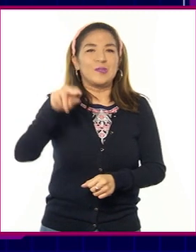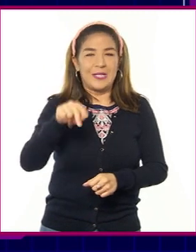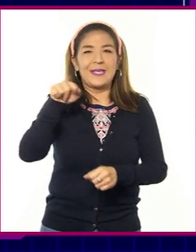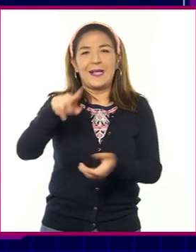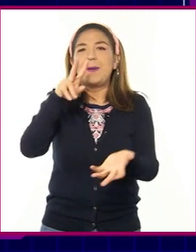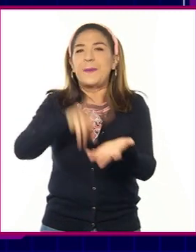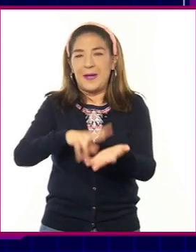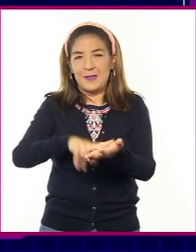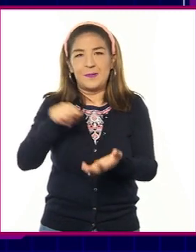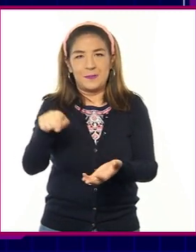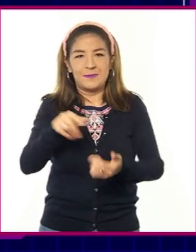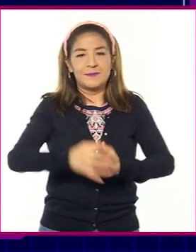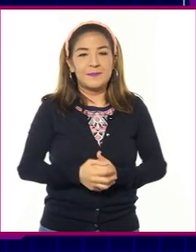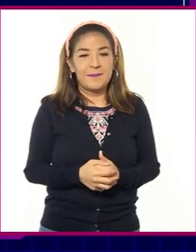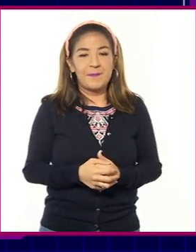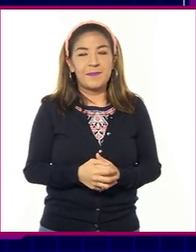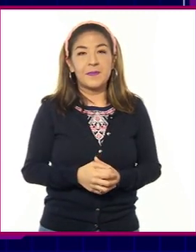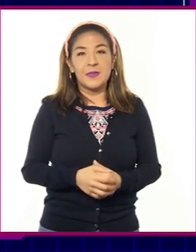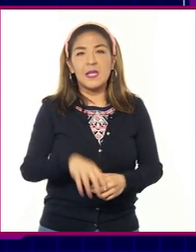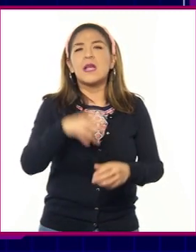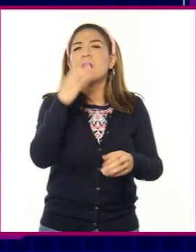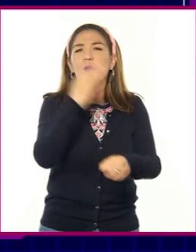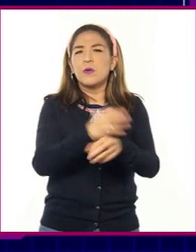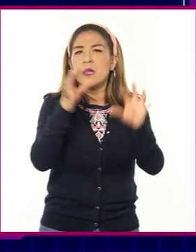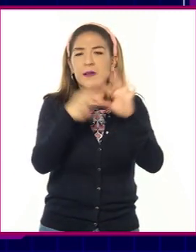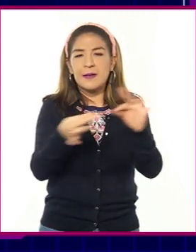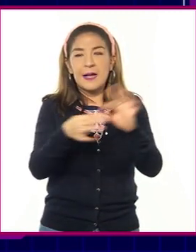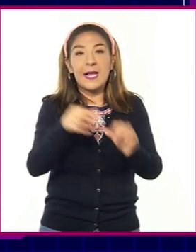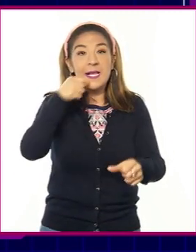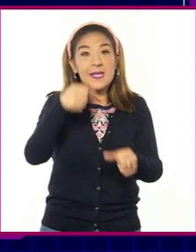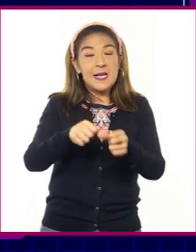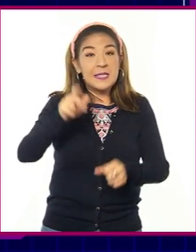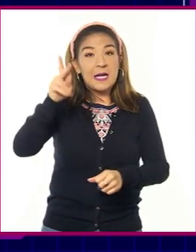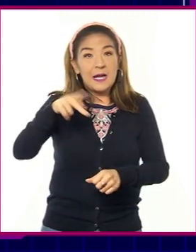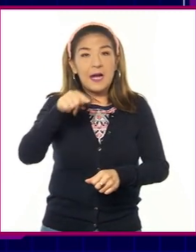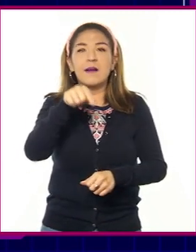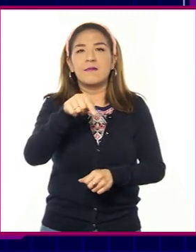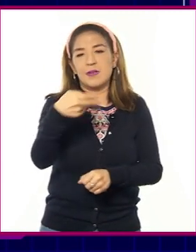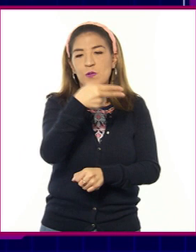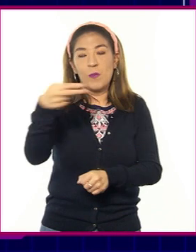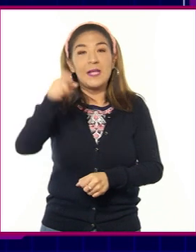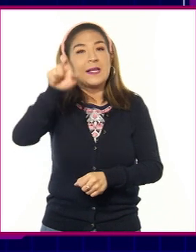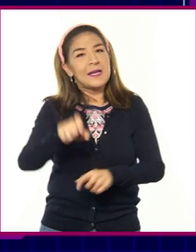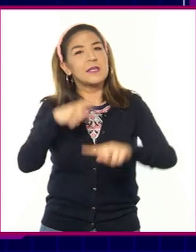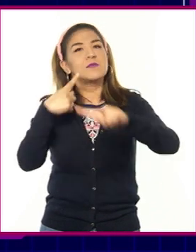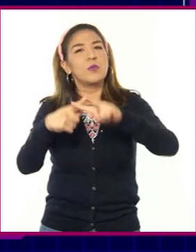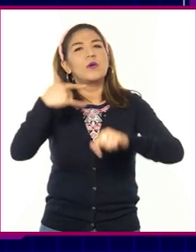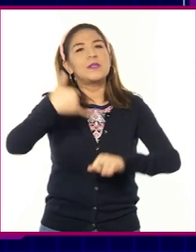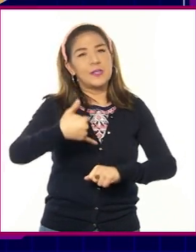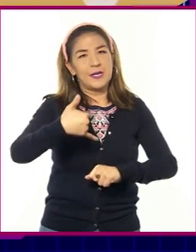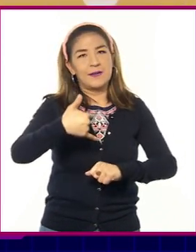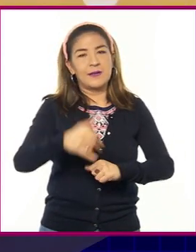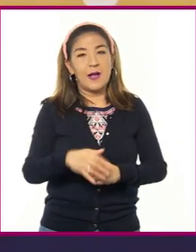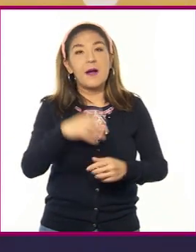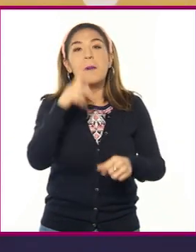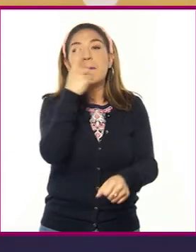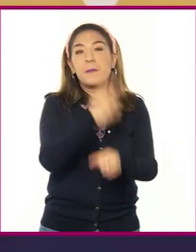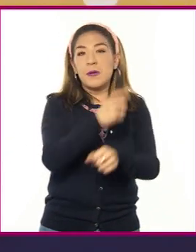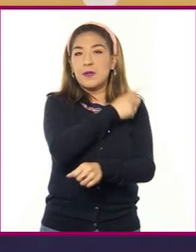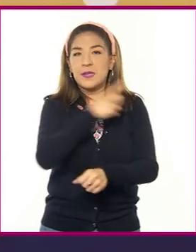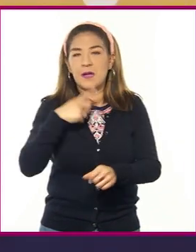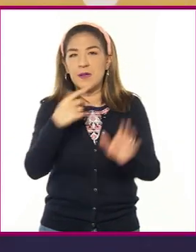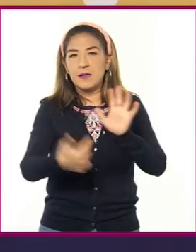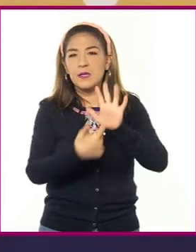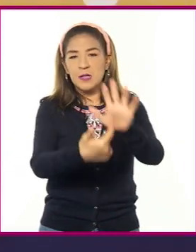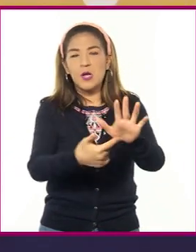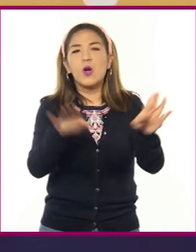valores. De manera general, la constante K es igual a X por Y. Primero,